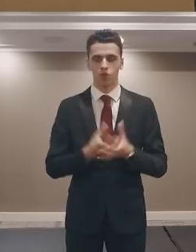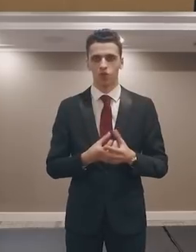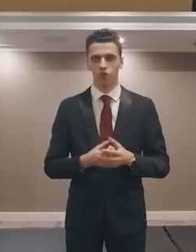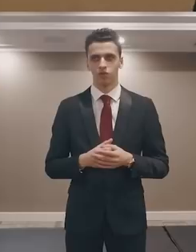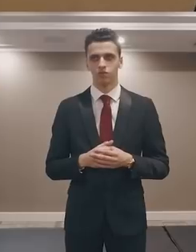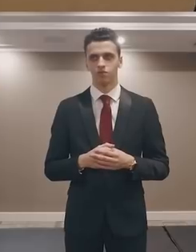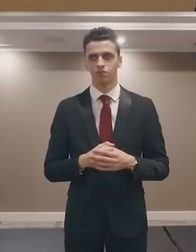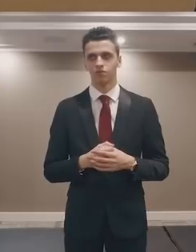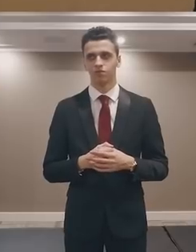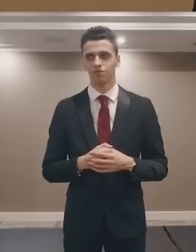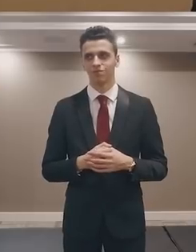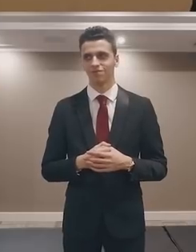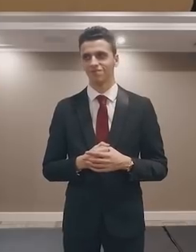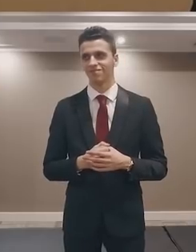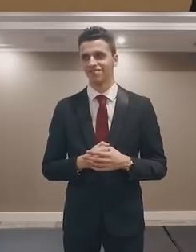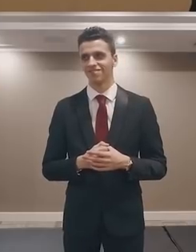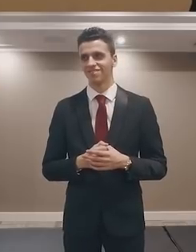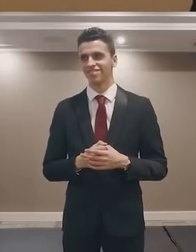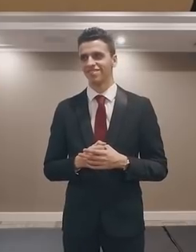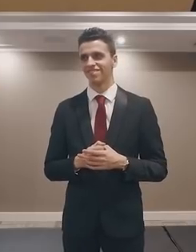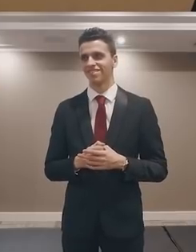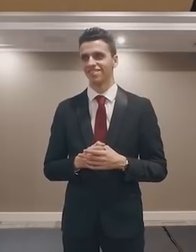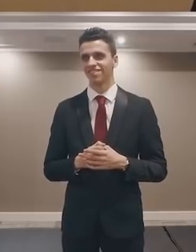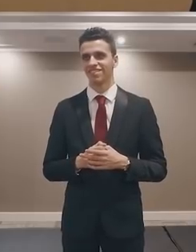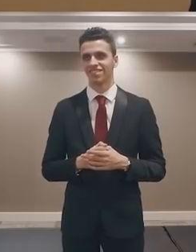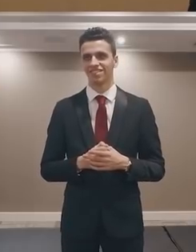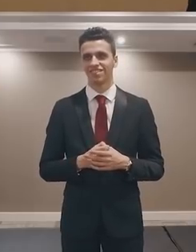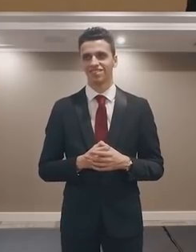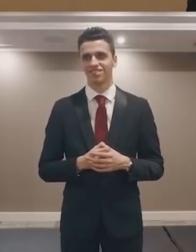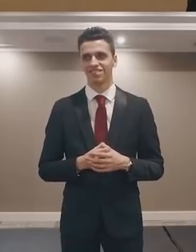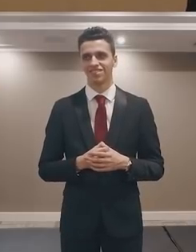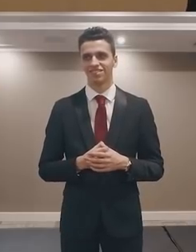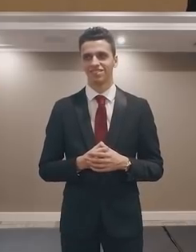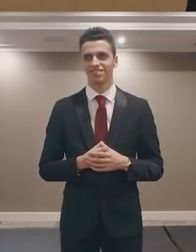ver el vídeo viajando levanten la mano por favor el que no levanta ambiente